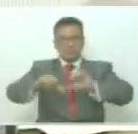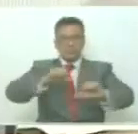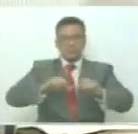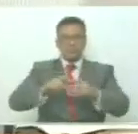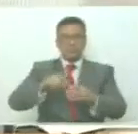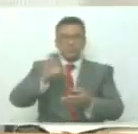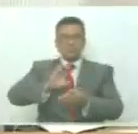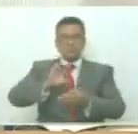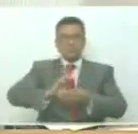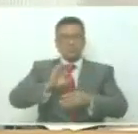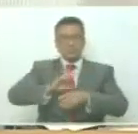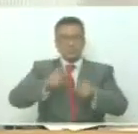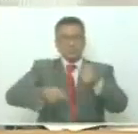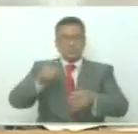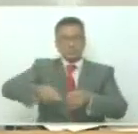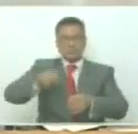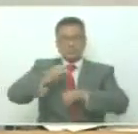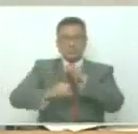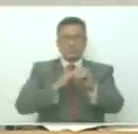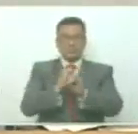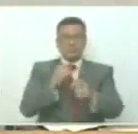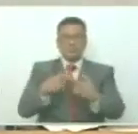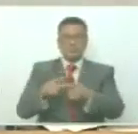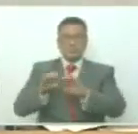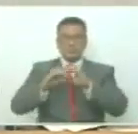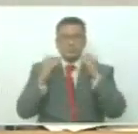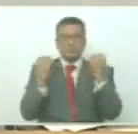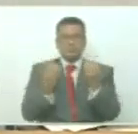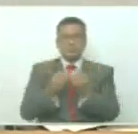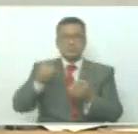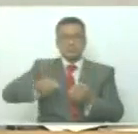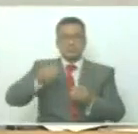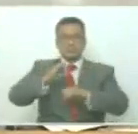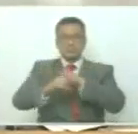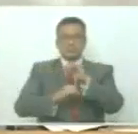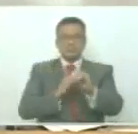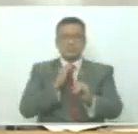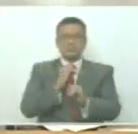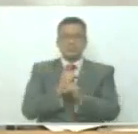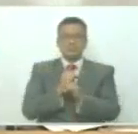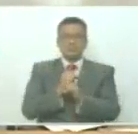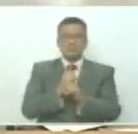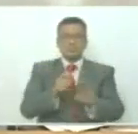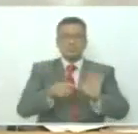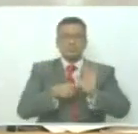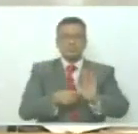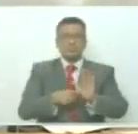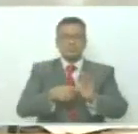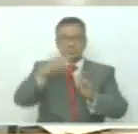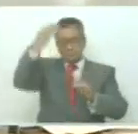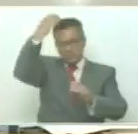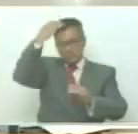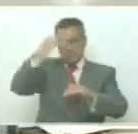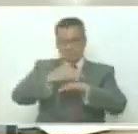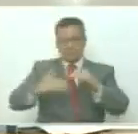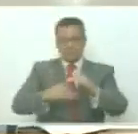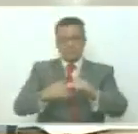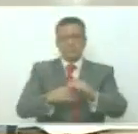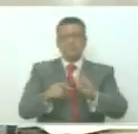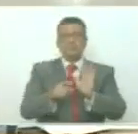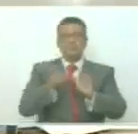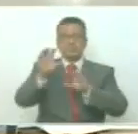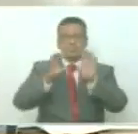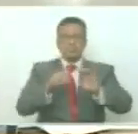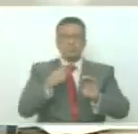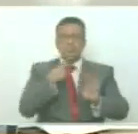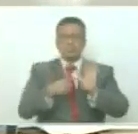Penal Internacional y otros organismos y tribunales internacionales ante el Reino de los Países Bajos, sírvanse